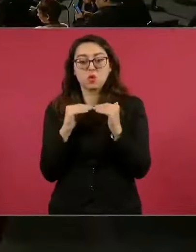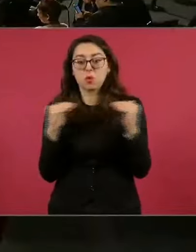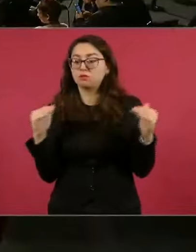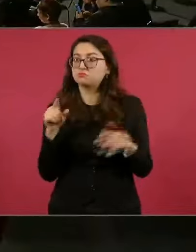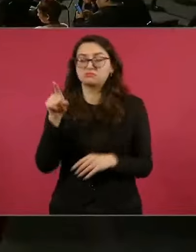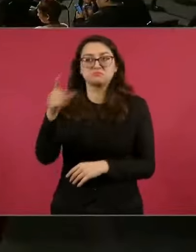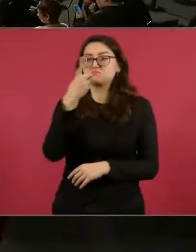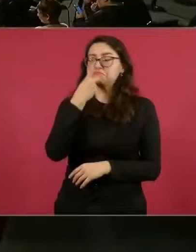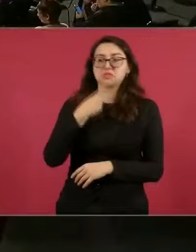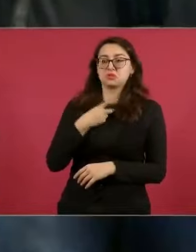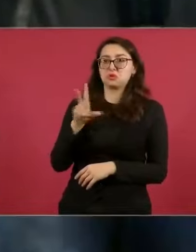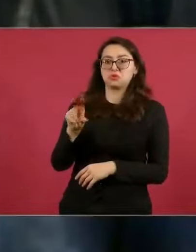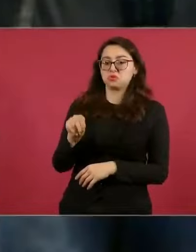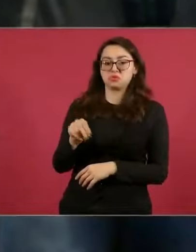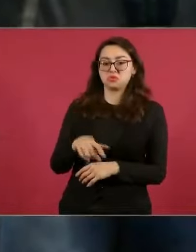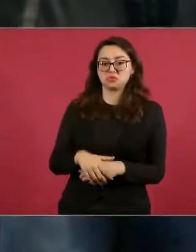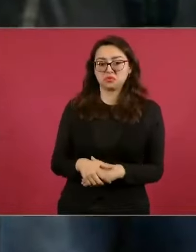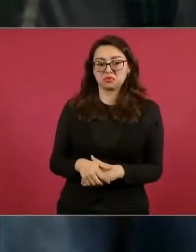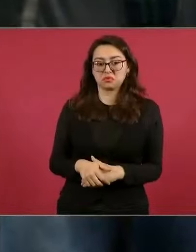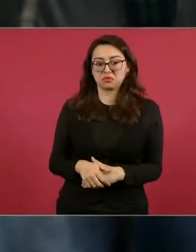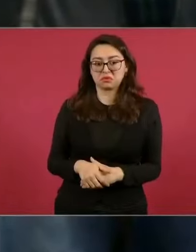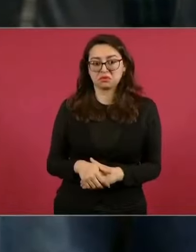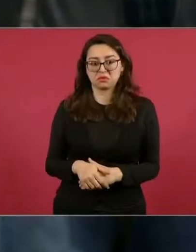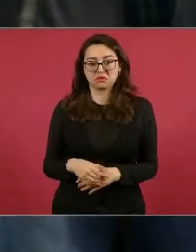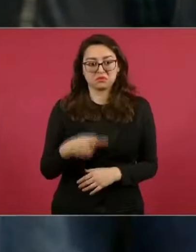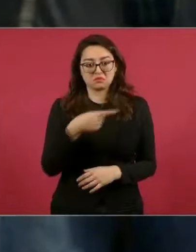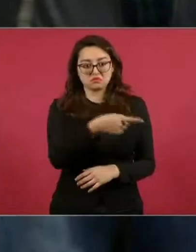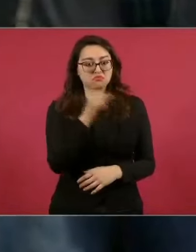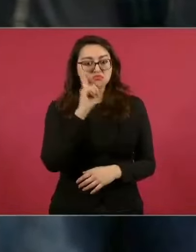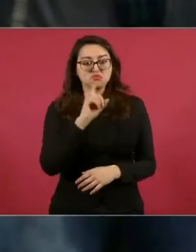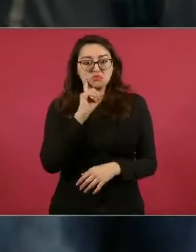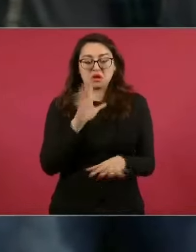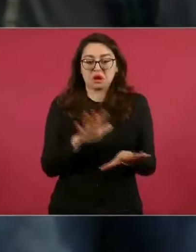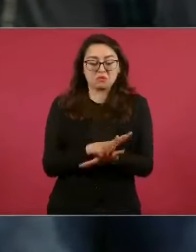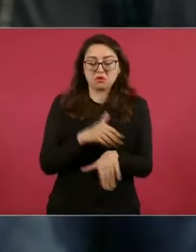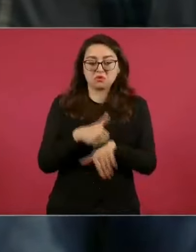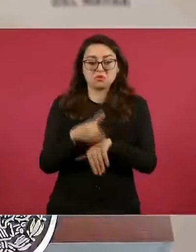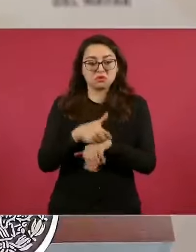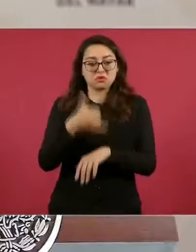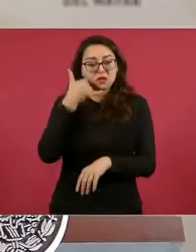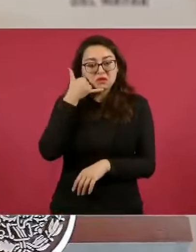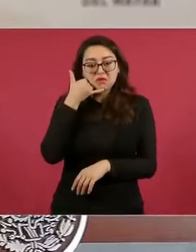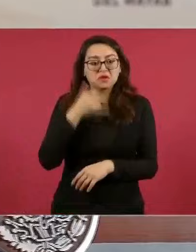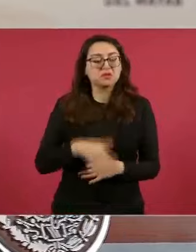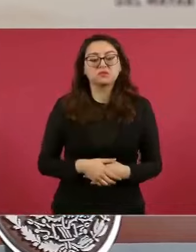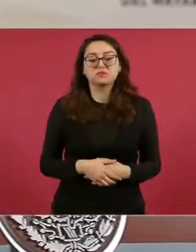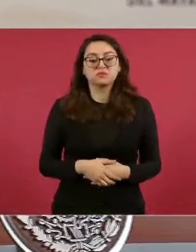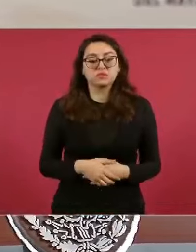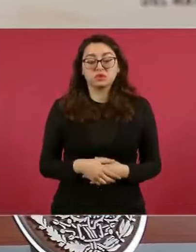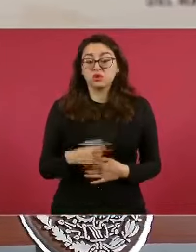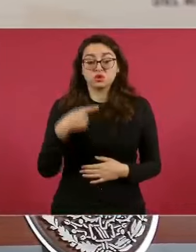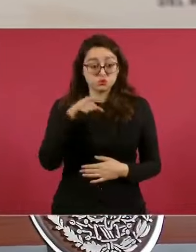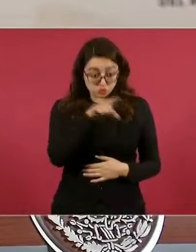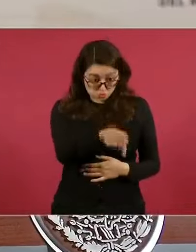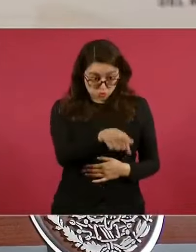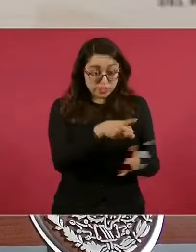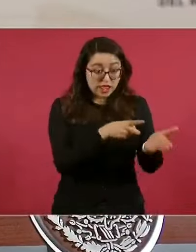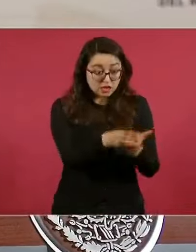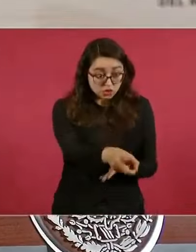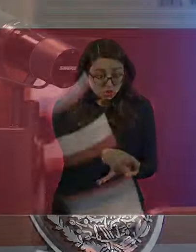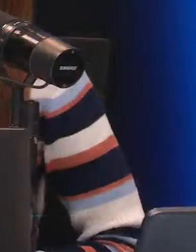Biden, dijo que no se está investigando a México en presente, pero sí, nunca dijo que no se investigó. Ahora, tampoco